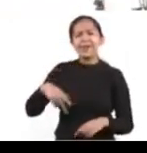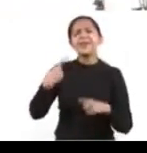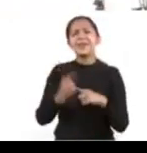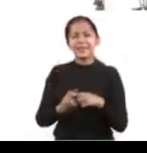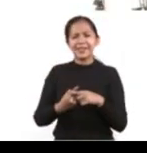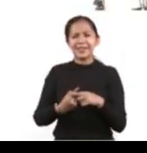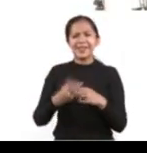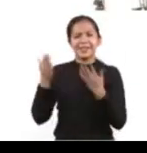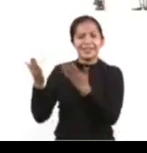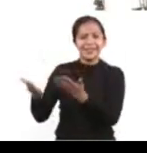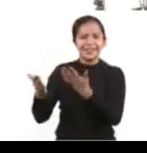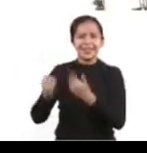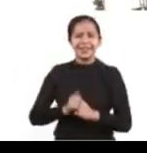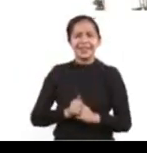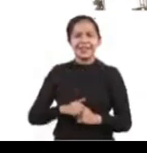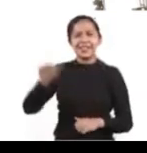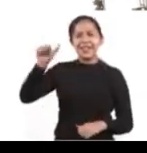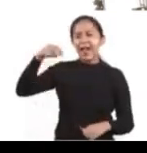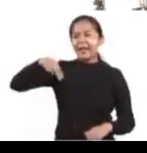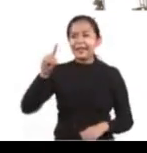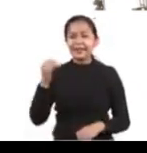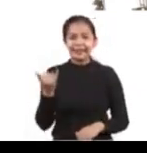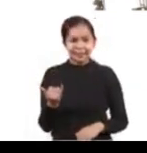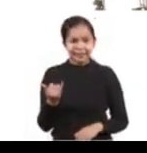para recibir a Ali